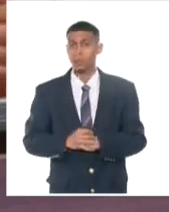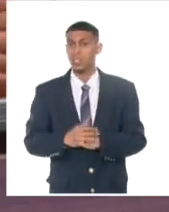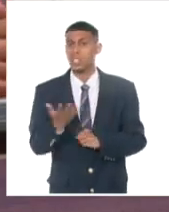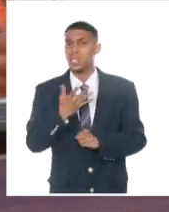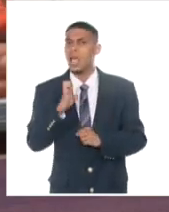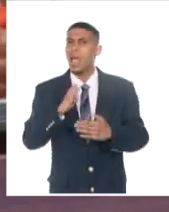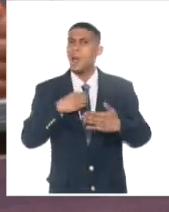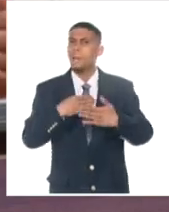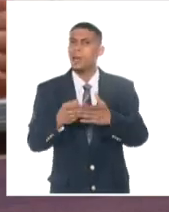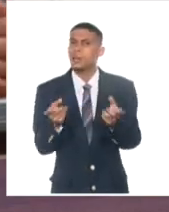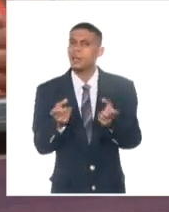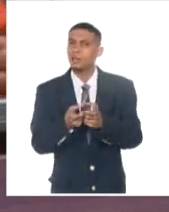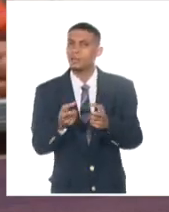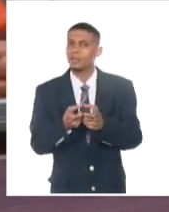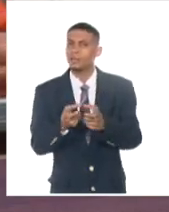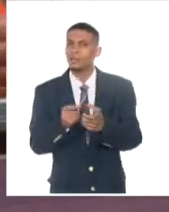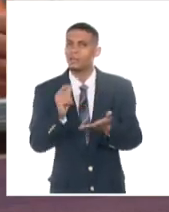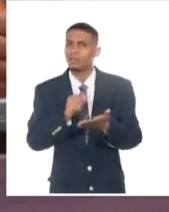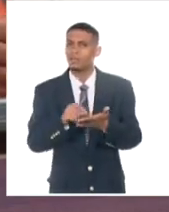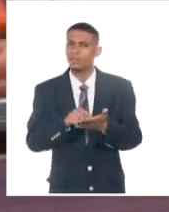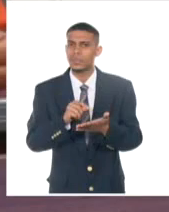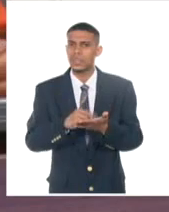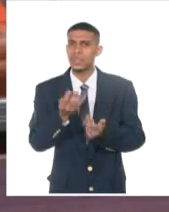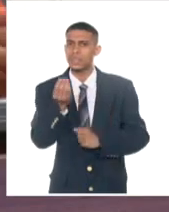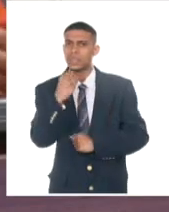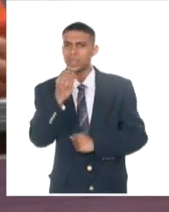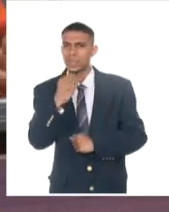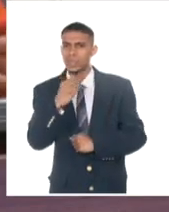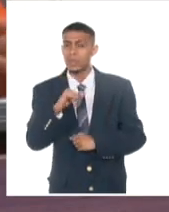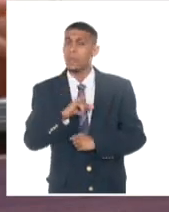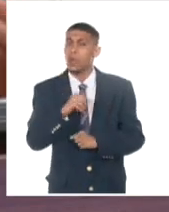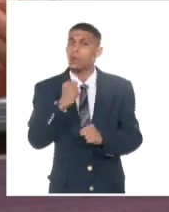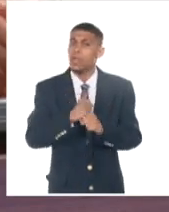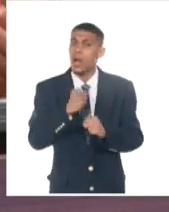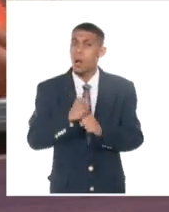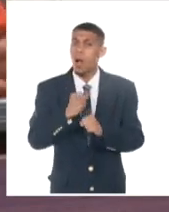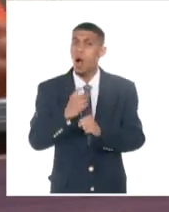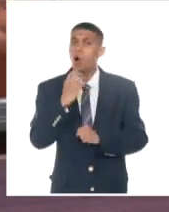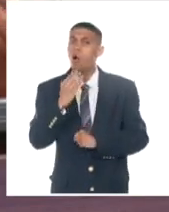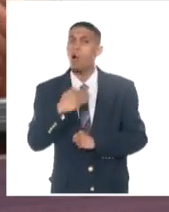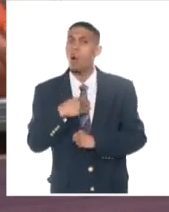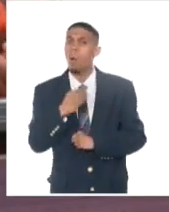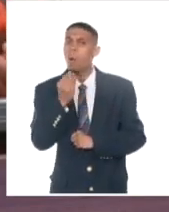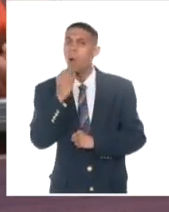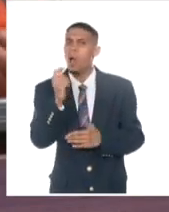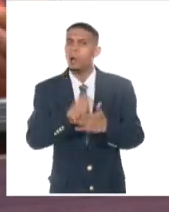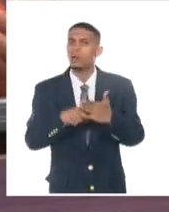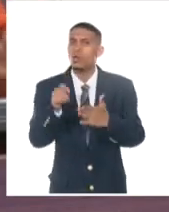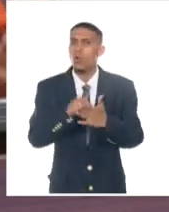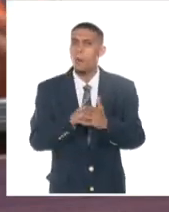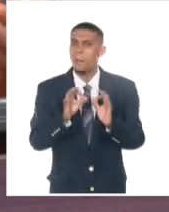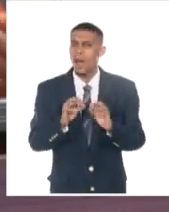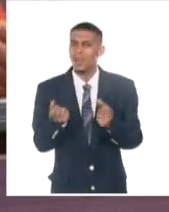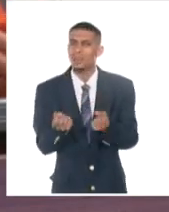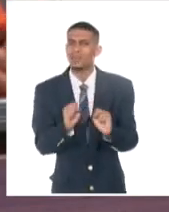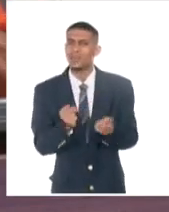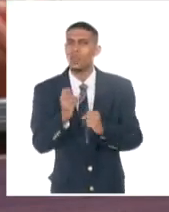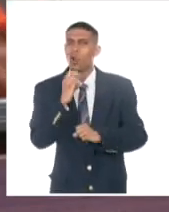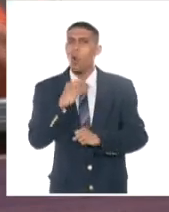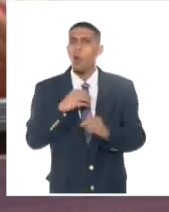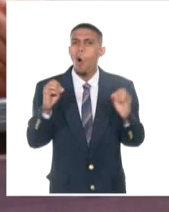agropecuarios, pero en un sistema de trabajo que permita evidentemente monitorear el efecto de